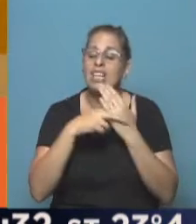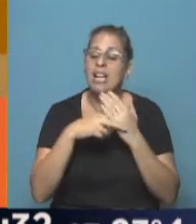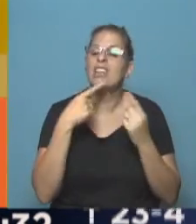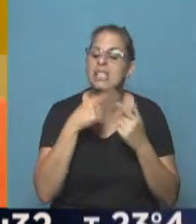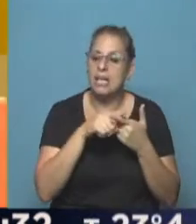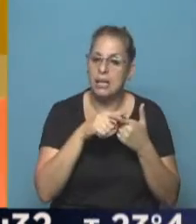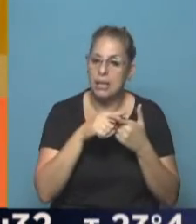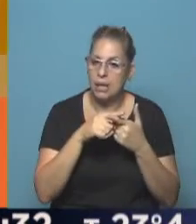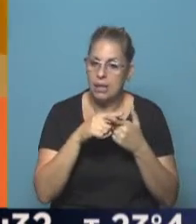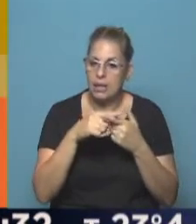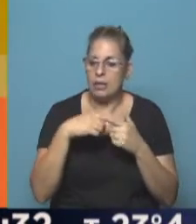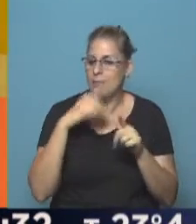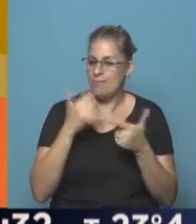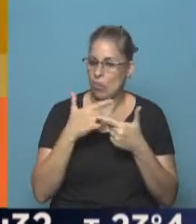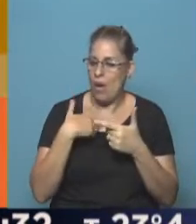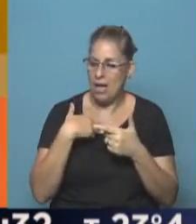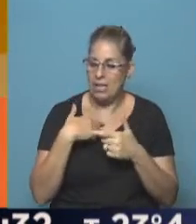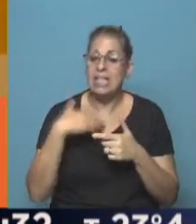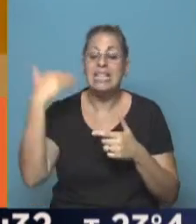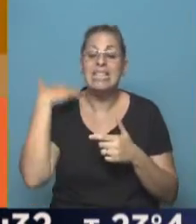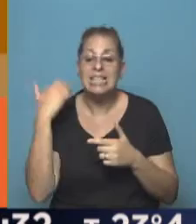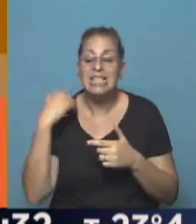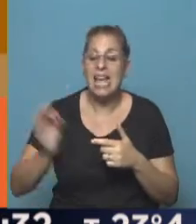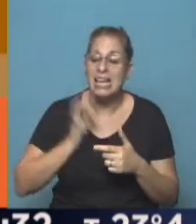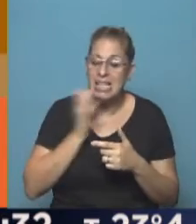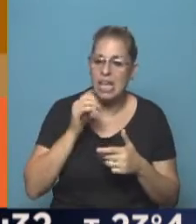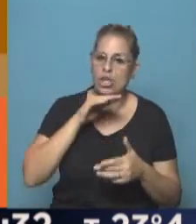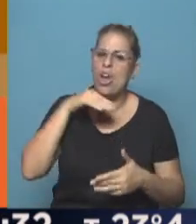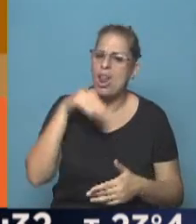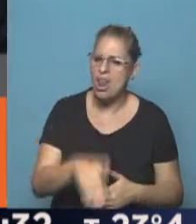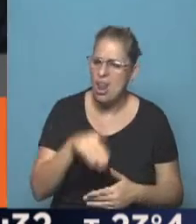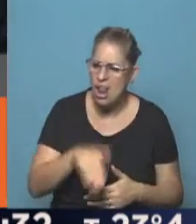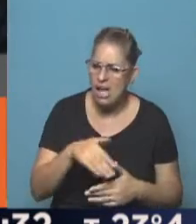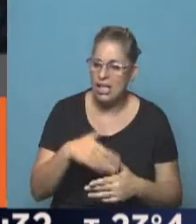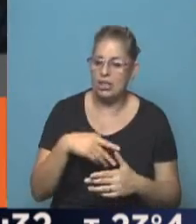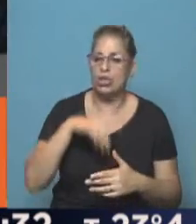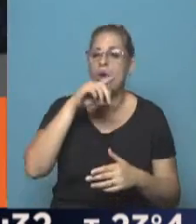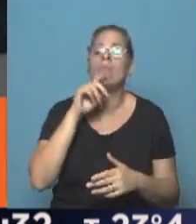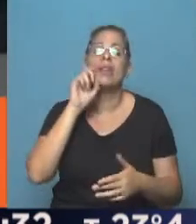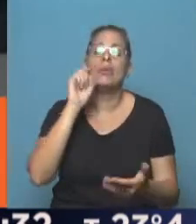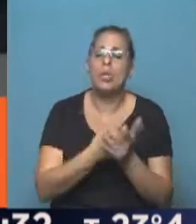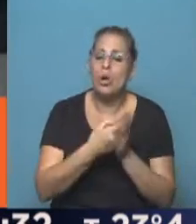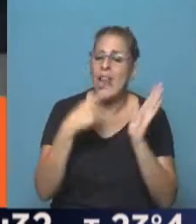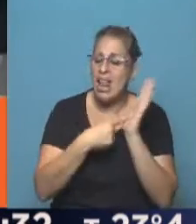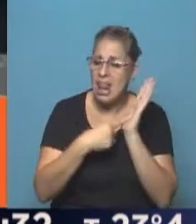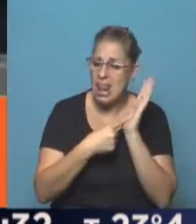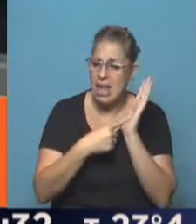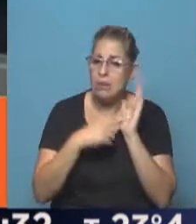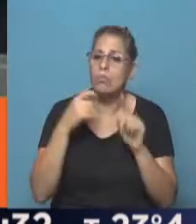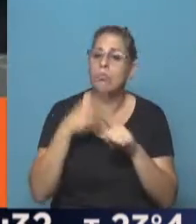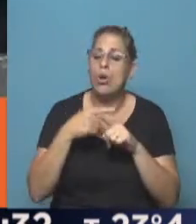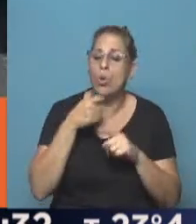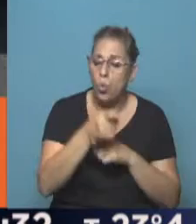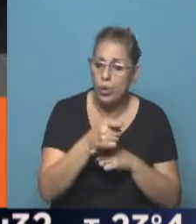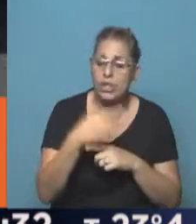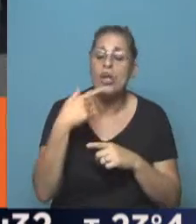este proceso es irregular. Estos 16 años y esta demora ha violado los plazos procesales y alguien ha mantenido esto vivo de